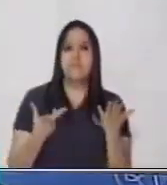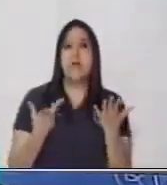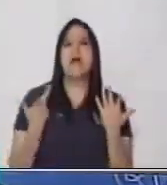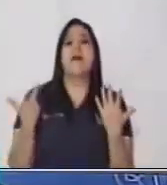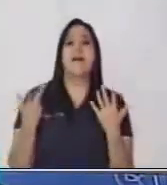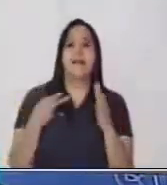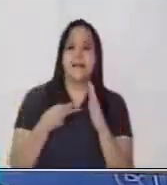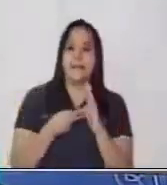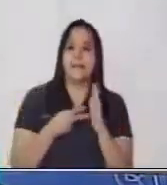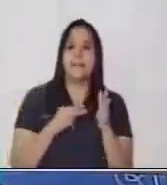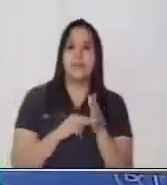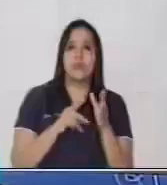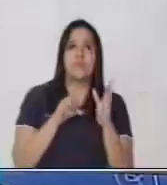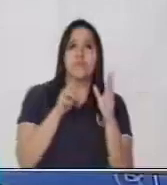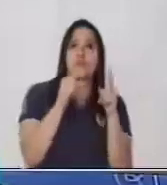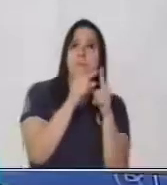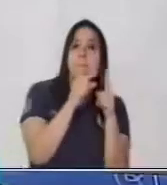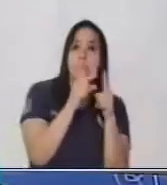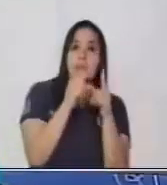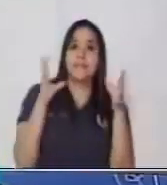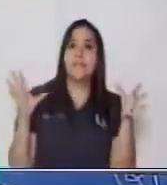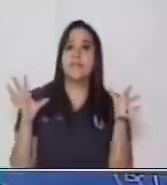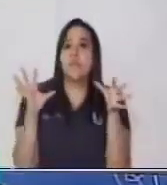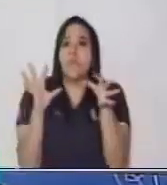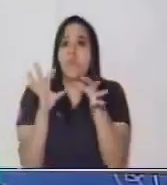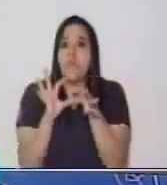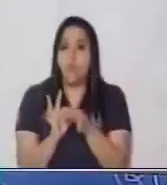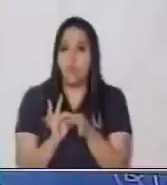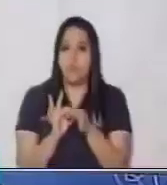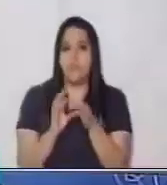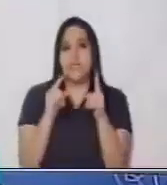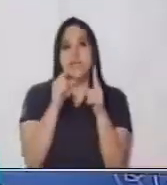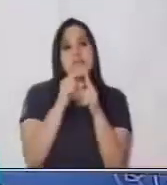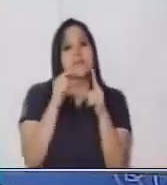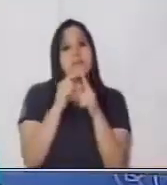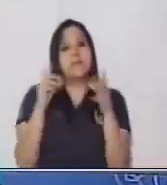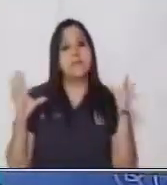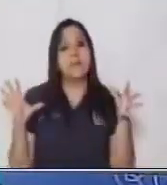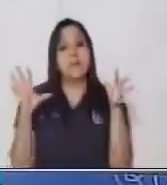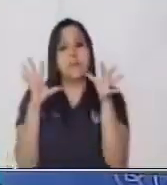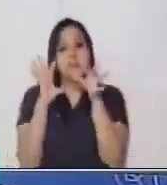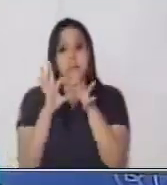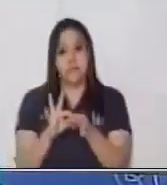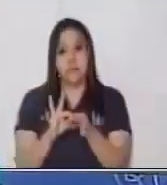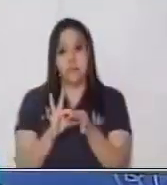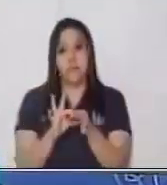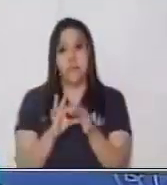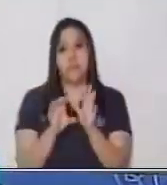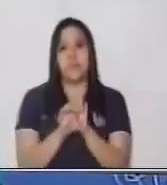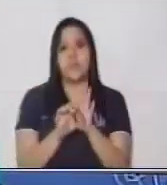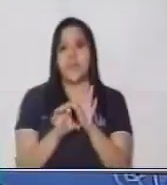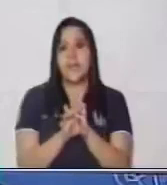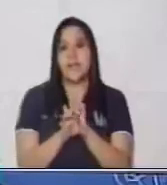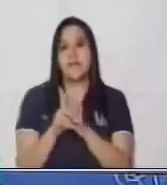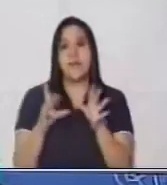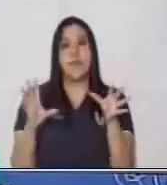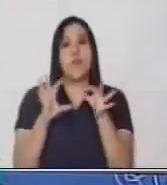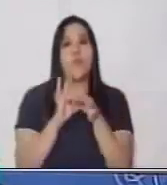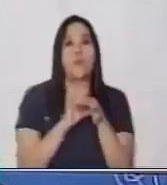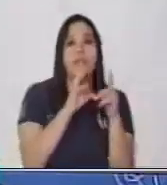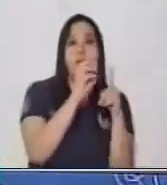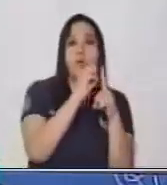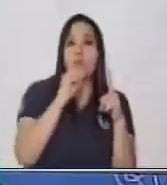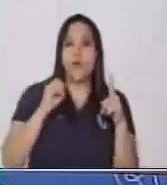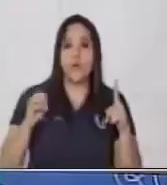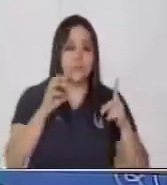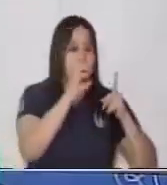unir, o son palabras de enlace. Son palabras de enlace. Unen proposiciones,